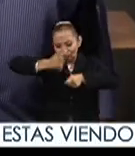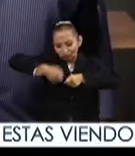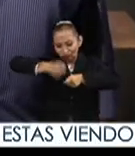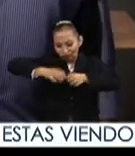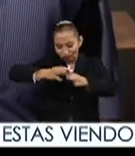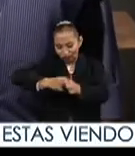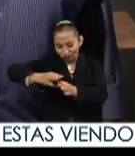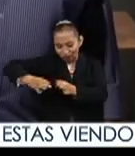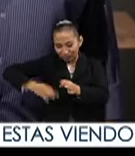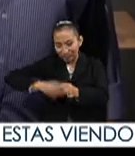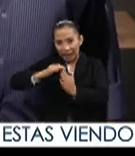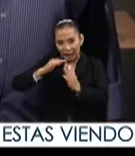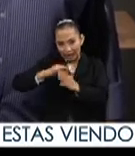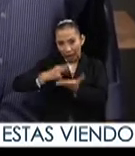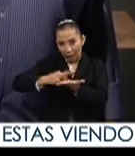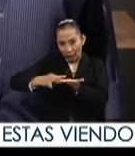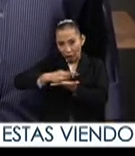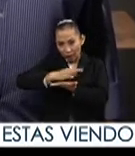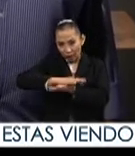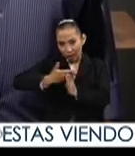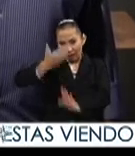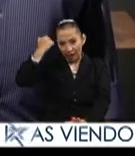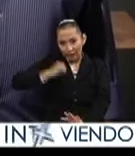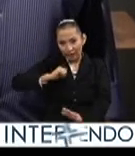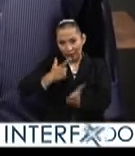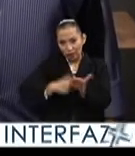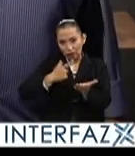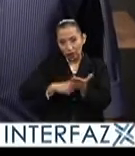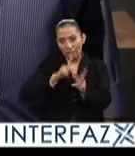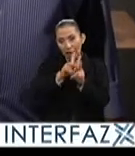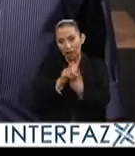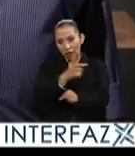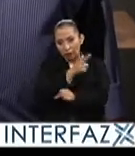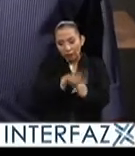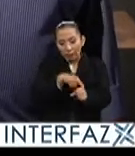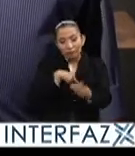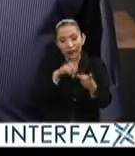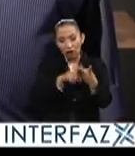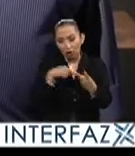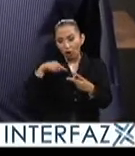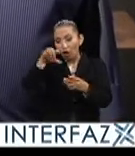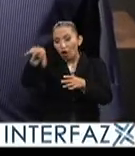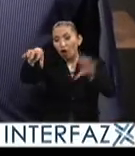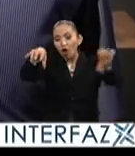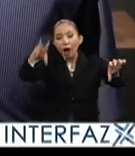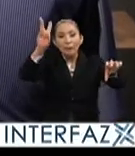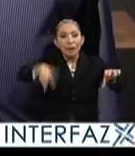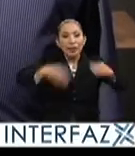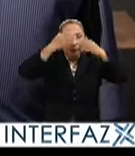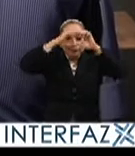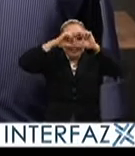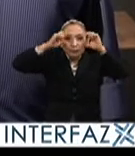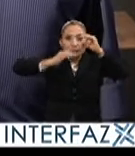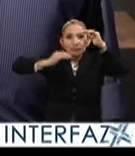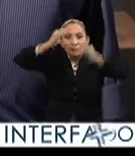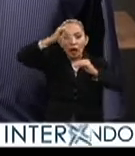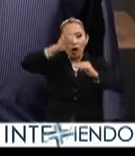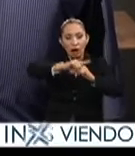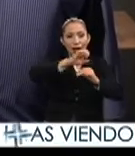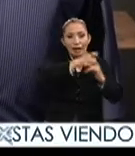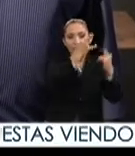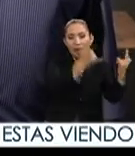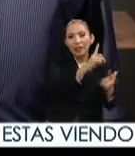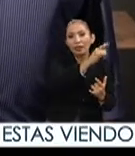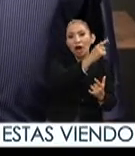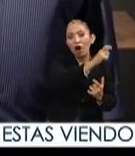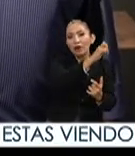aquí en la Casa de Moneda que existía en Palacio. Y tenemos 2 estaciones de realidad aumentada, una con la epopeya de